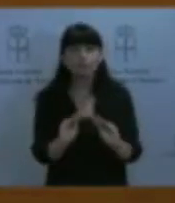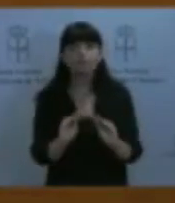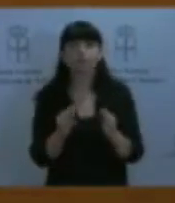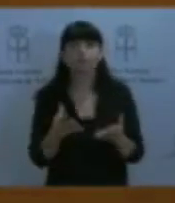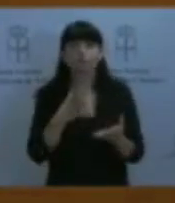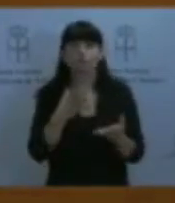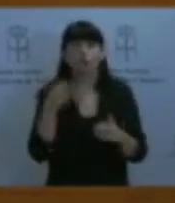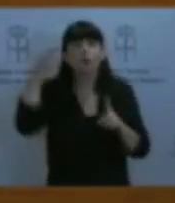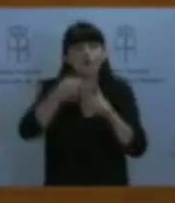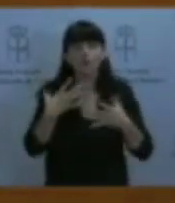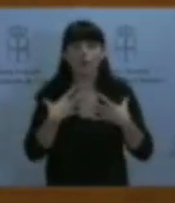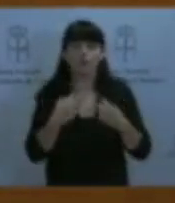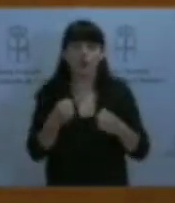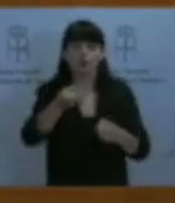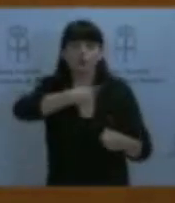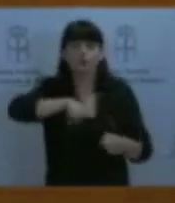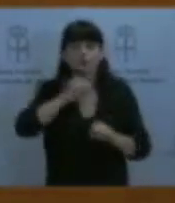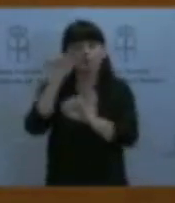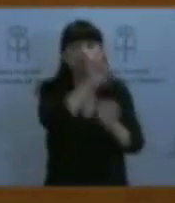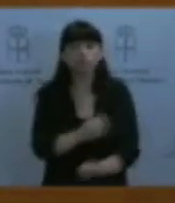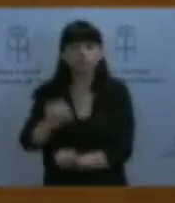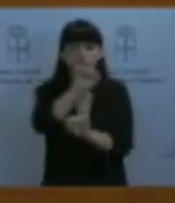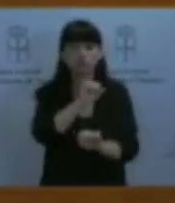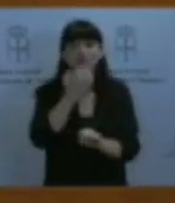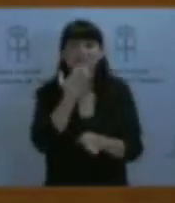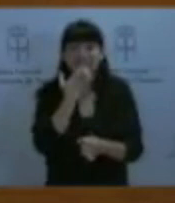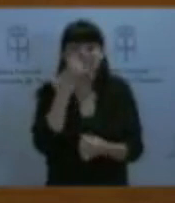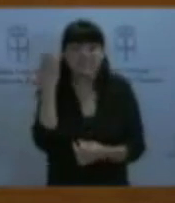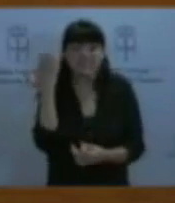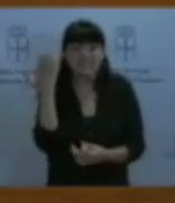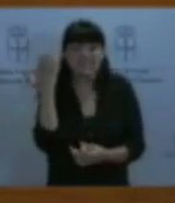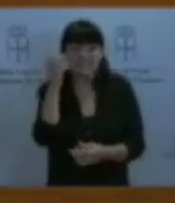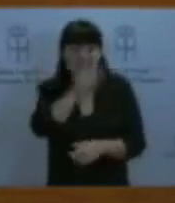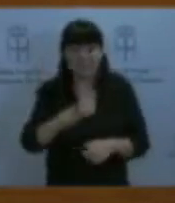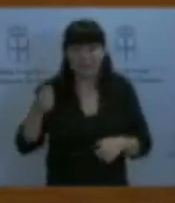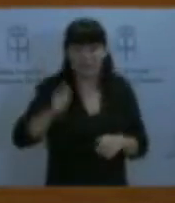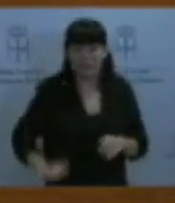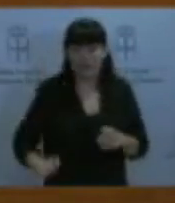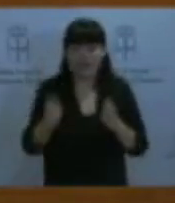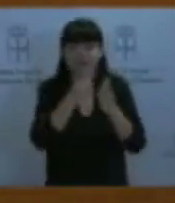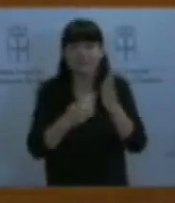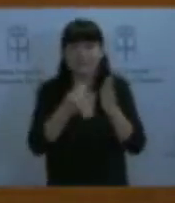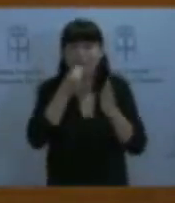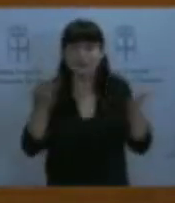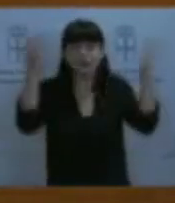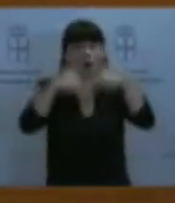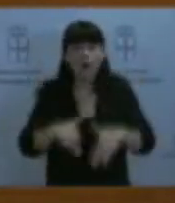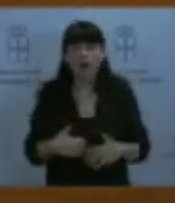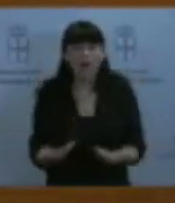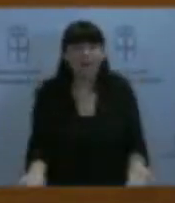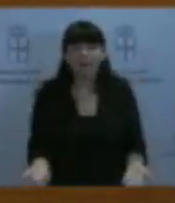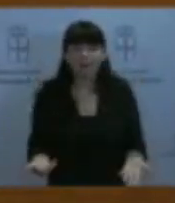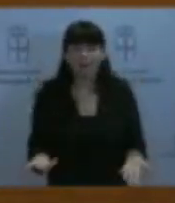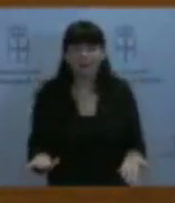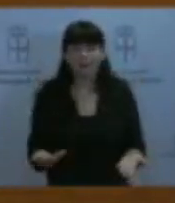nuestra salud. Y es necesaria porque sin este ente colectivo profesional no dispone de las herramientas mínimas para defender